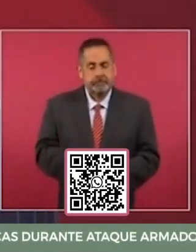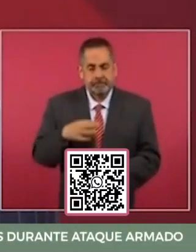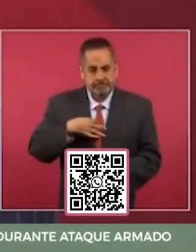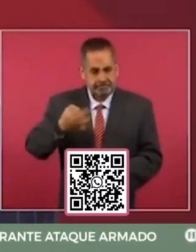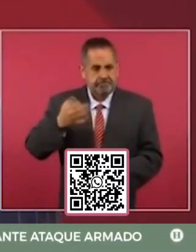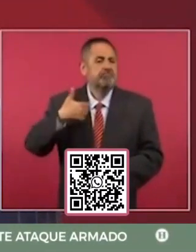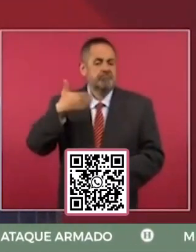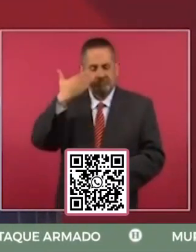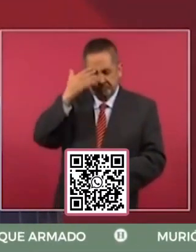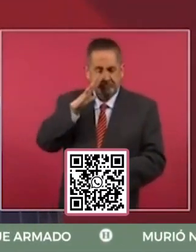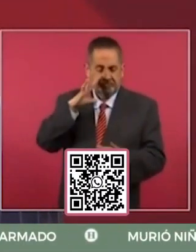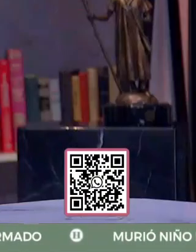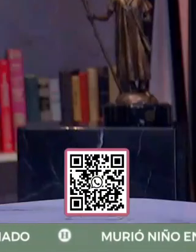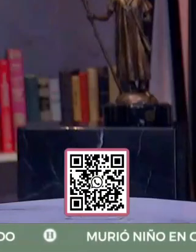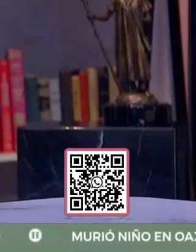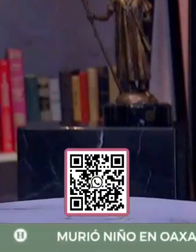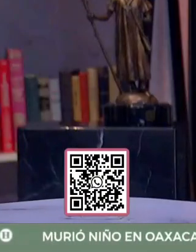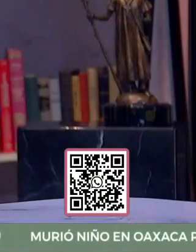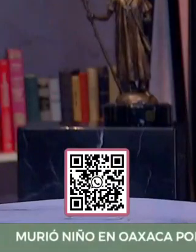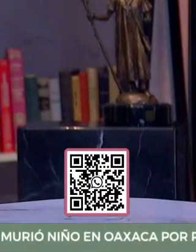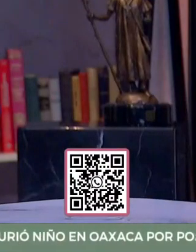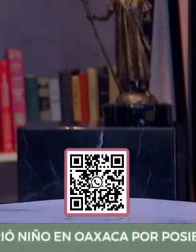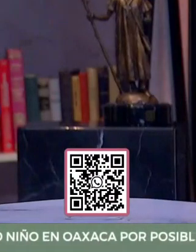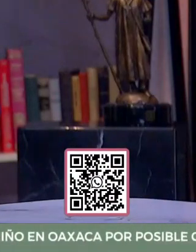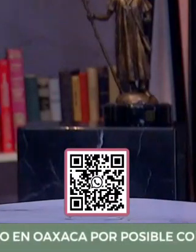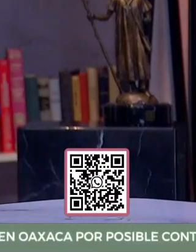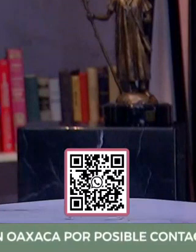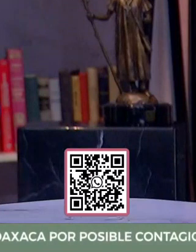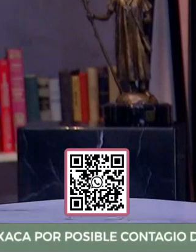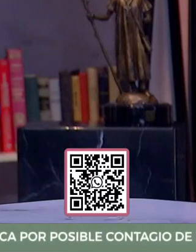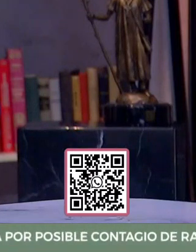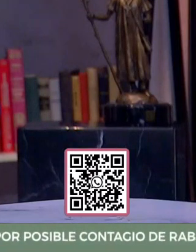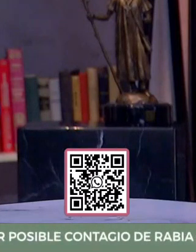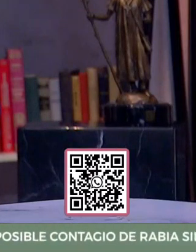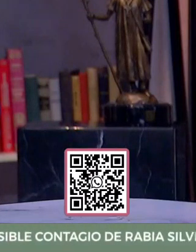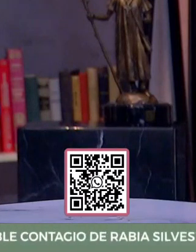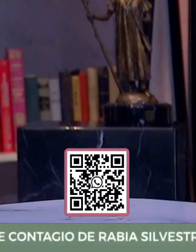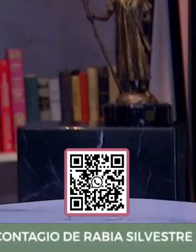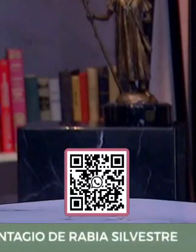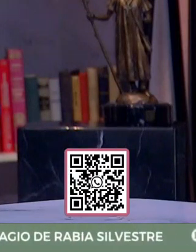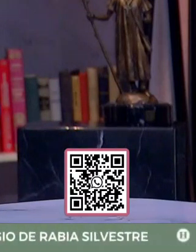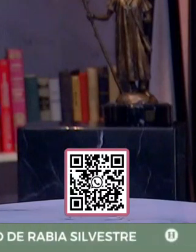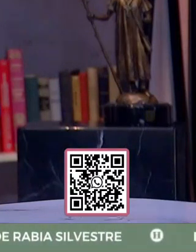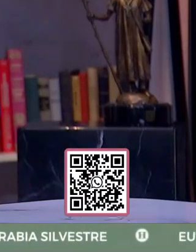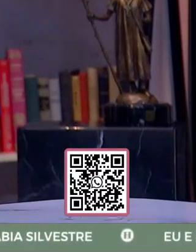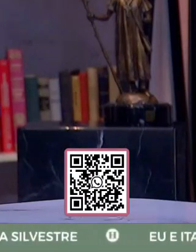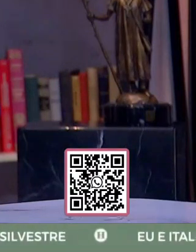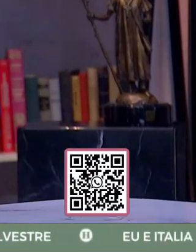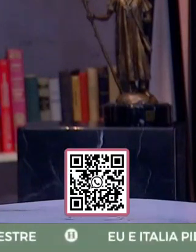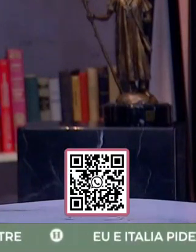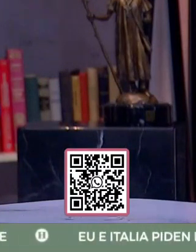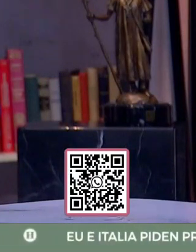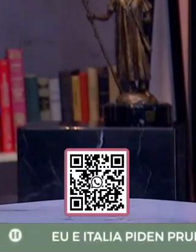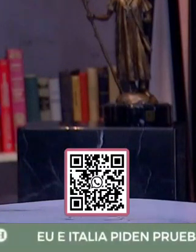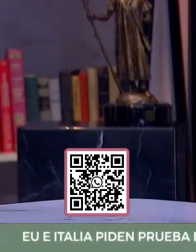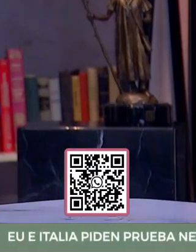los compromisos. Bueno, y sobre la contienda electoral de 2024, el presidente aseguró que no tiene pues preferidos y adelantó